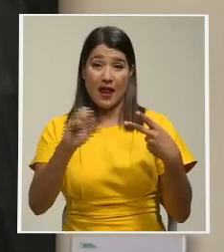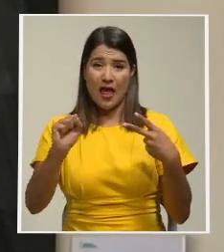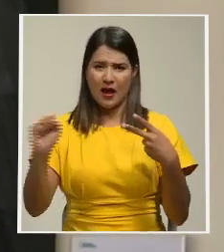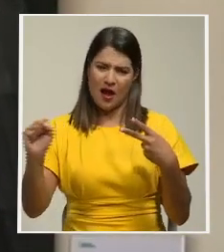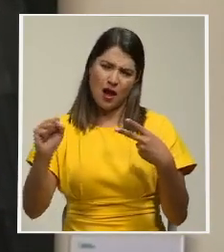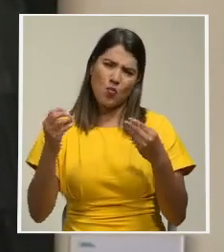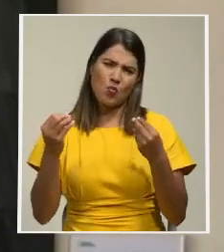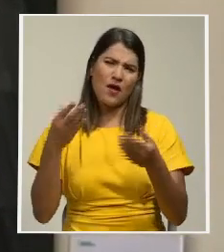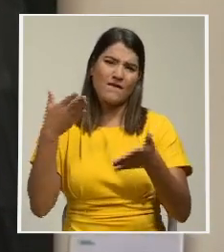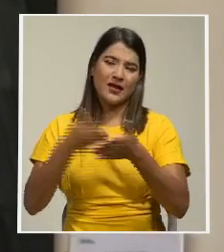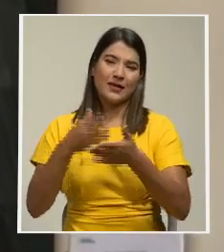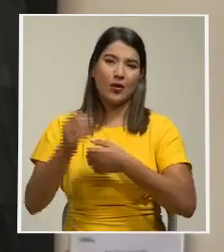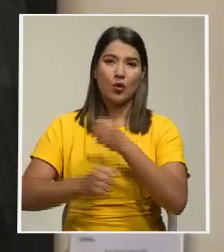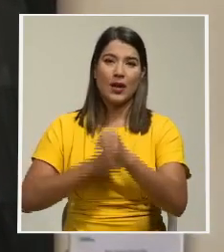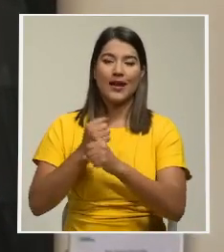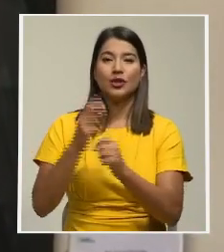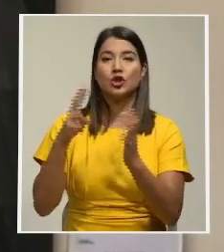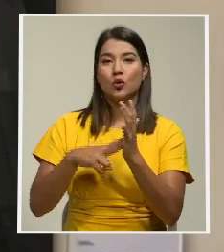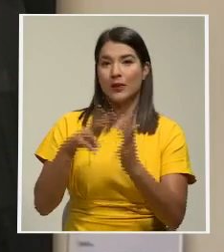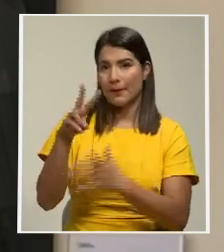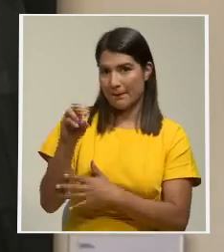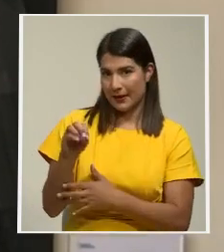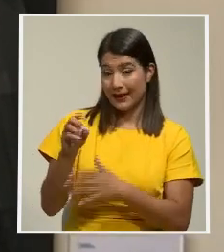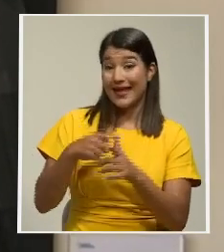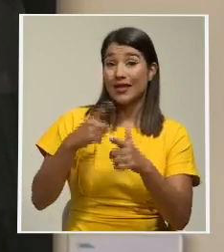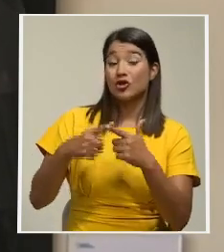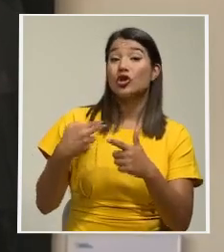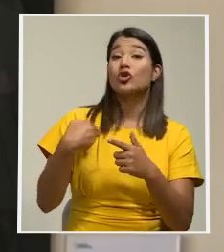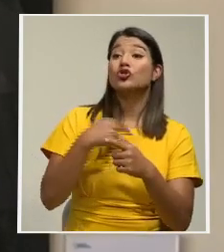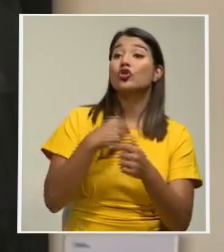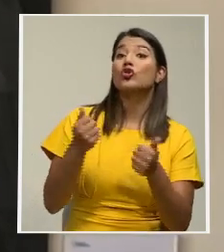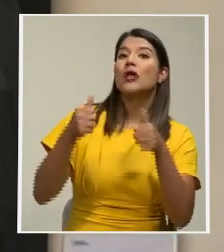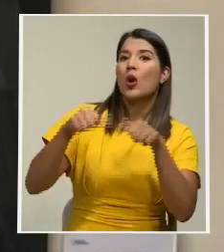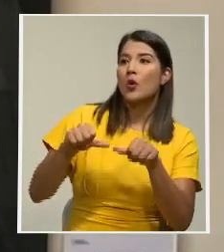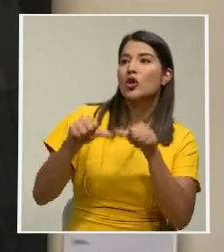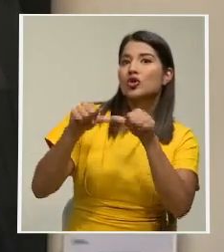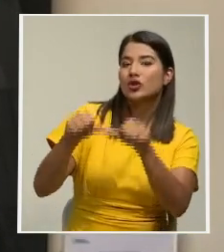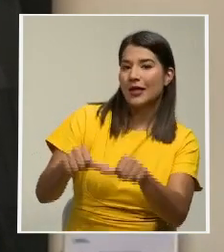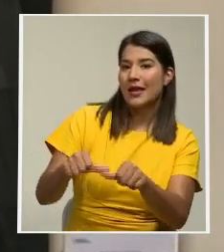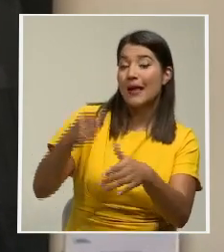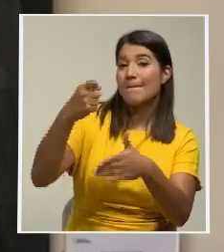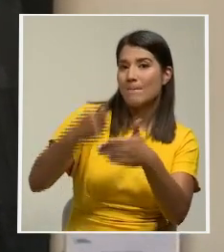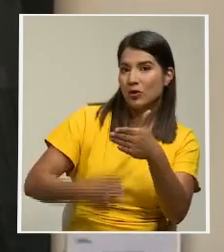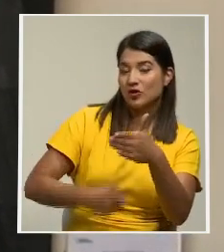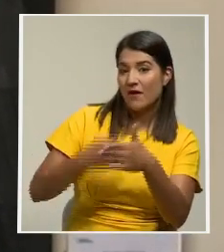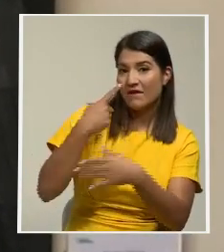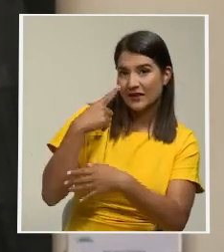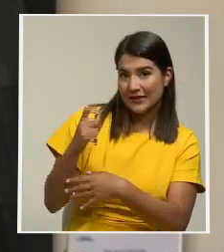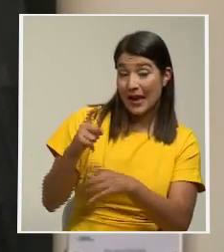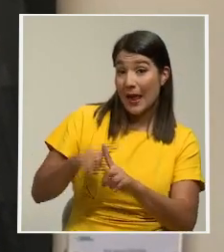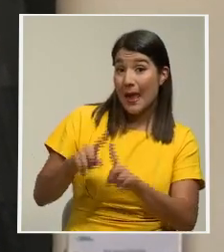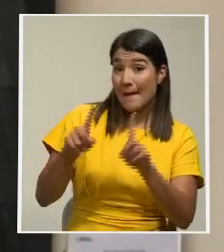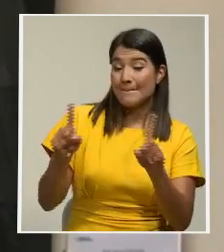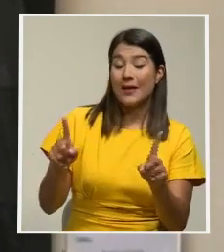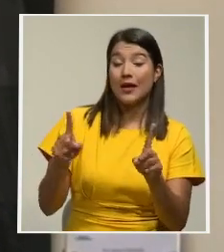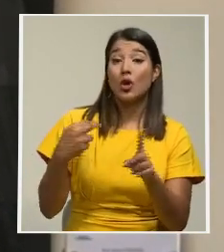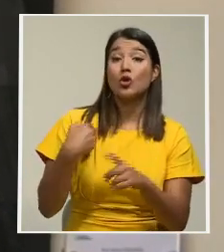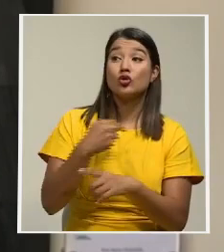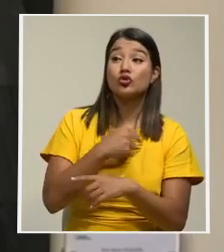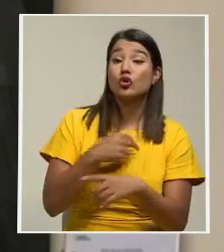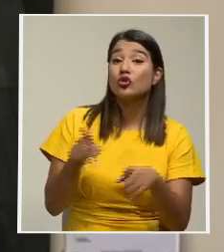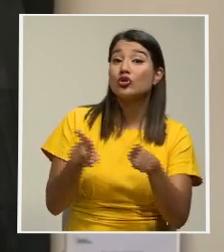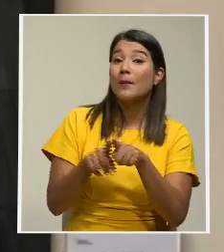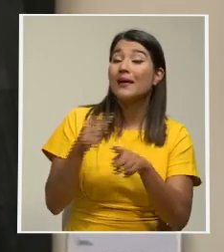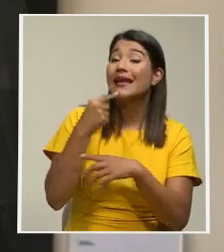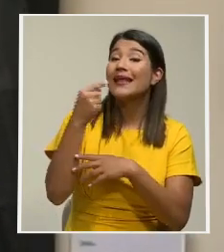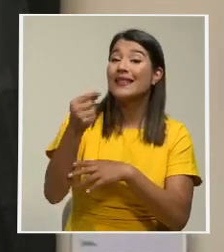2020. Entonces estaríamos de acuerdo en mantener esa carga para fiscal. Pero las demás le hemos planteado al gobierno